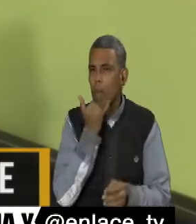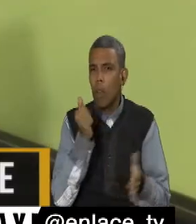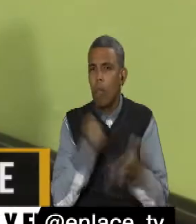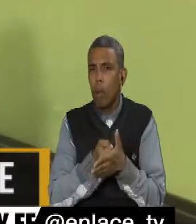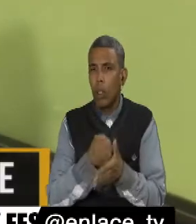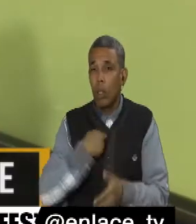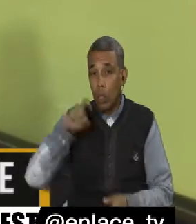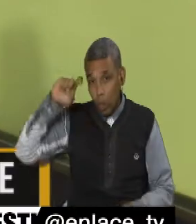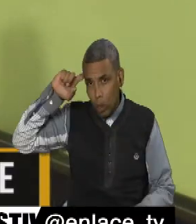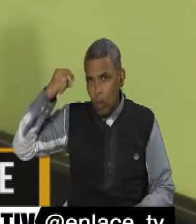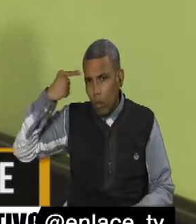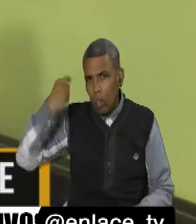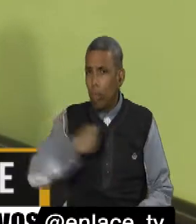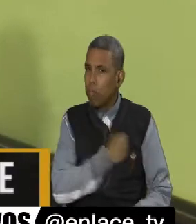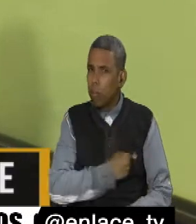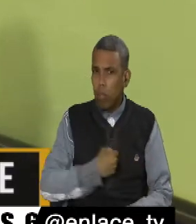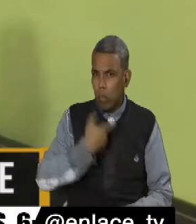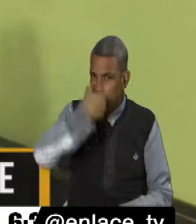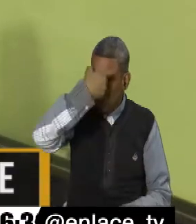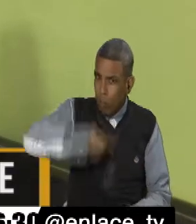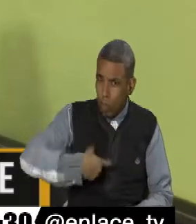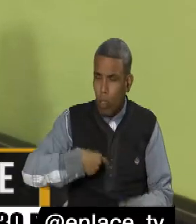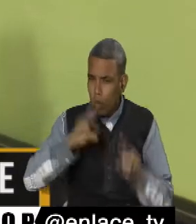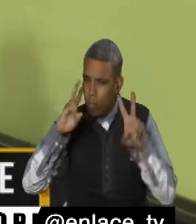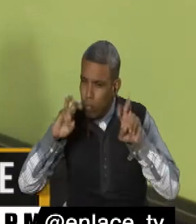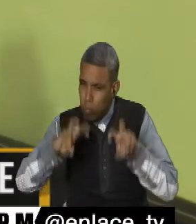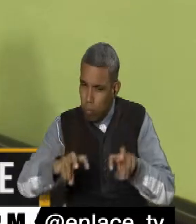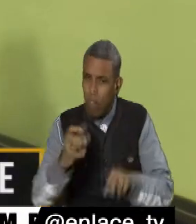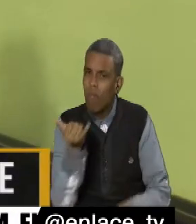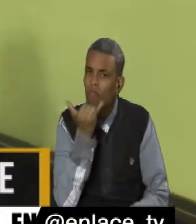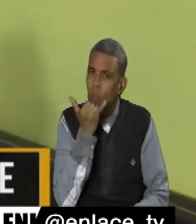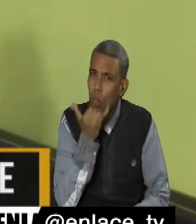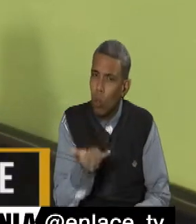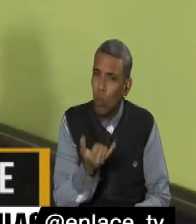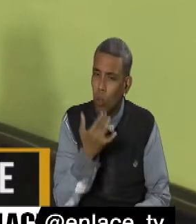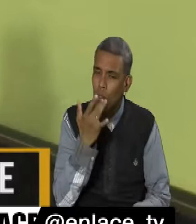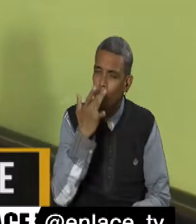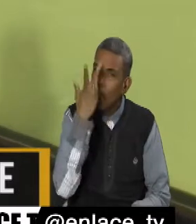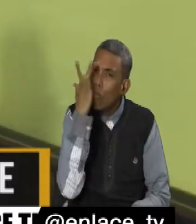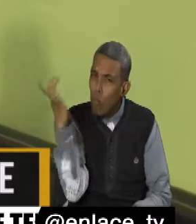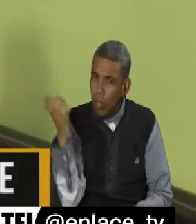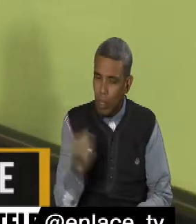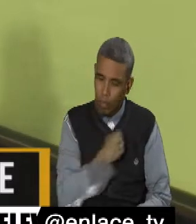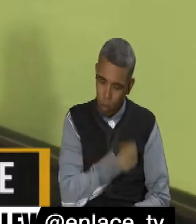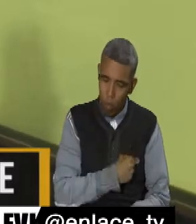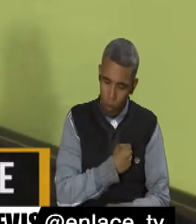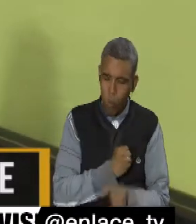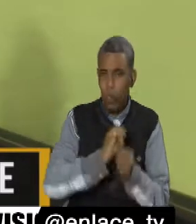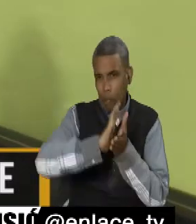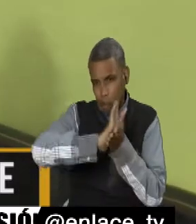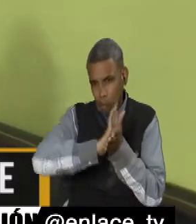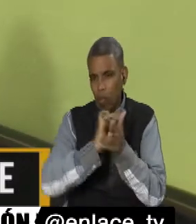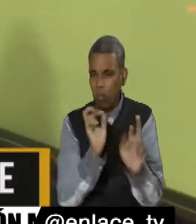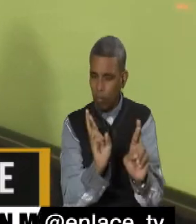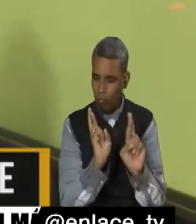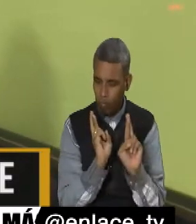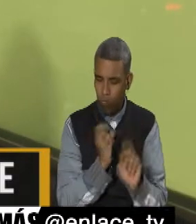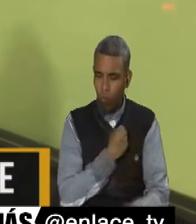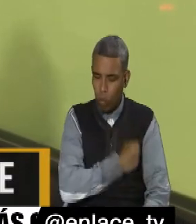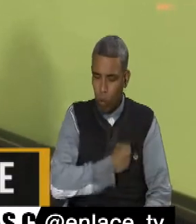Que las autoridades deben de investigar, obviamente, sí, tienen que investigar, que se esclarezca todo,